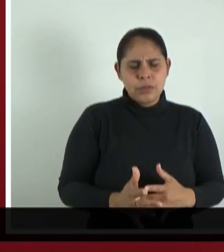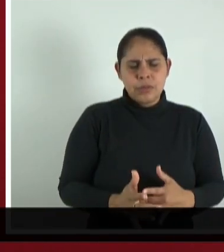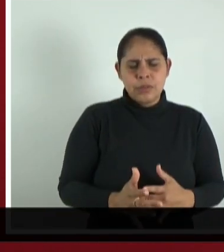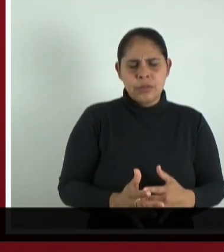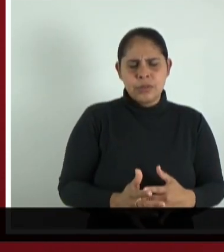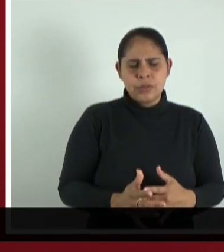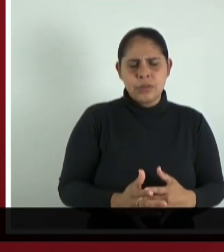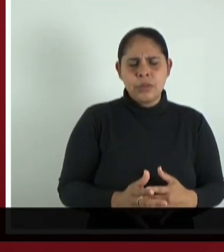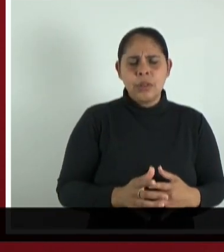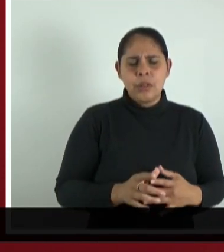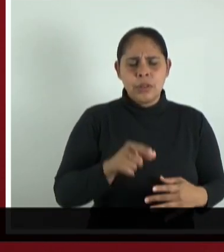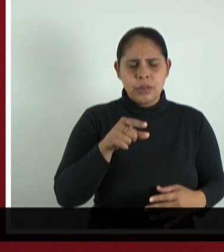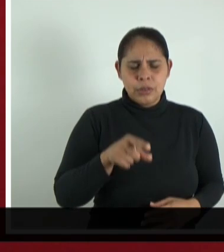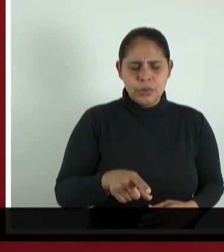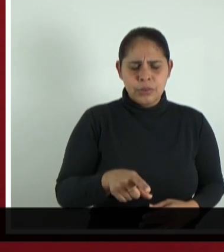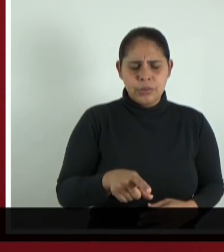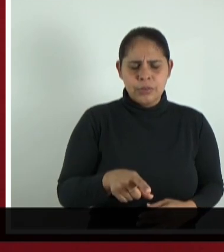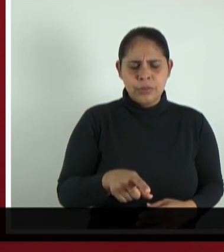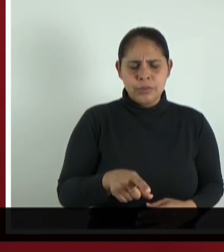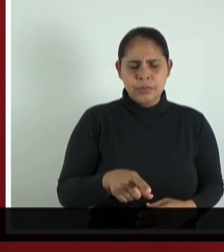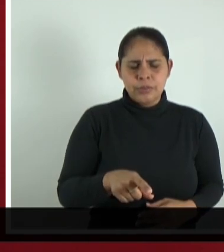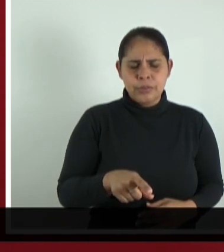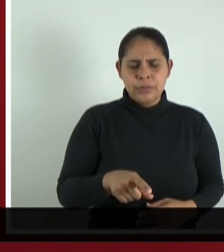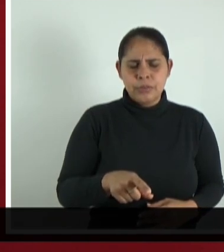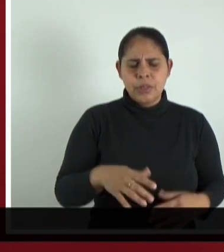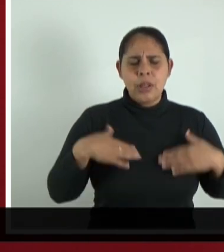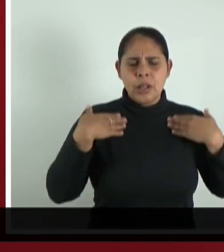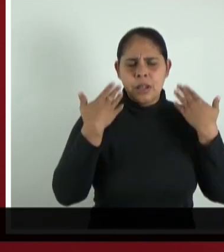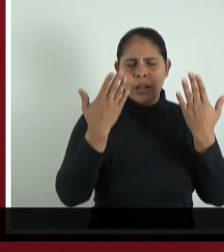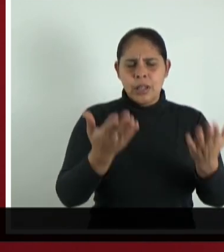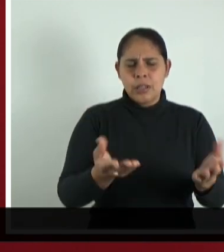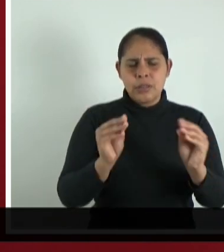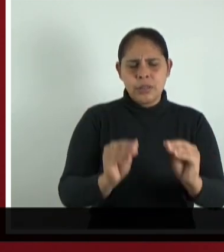que tú vas a demostrar tu gracia en mi vida.